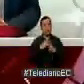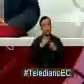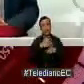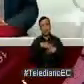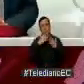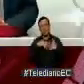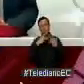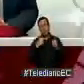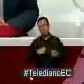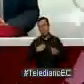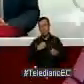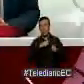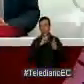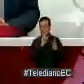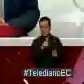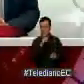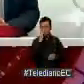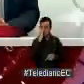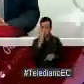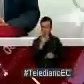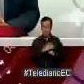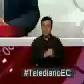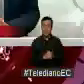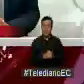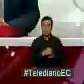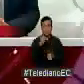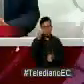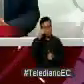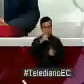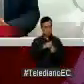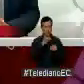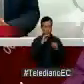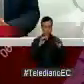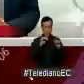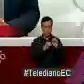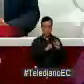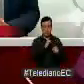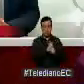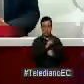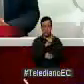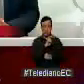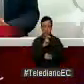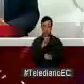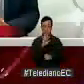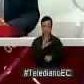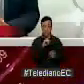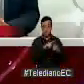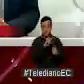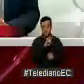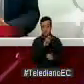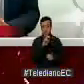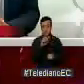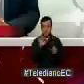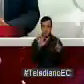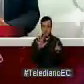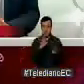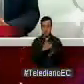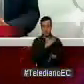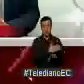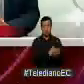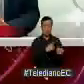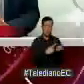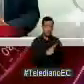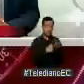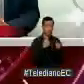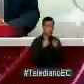referí. Daniel, le planteaba esta inquietud porque quisiera recordar que entre los años 2005 y 2006, en nuestro país, cuando se